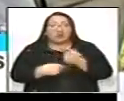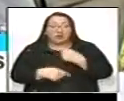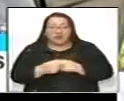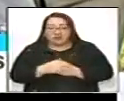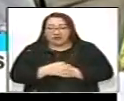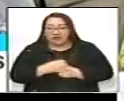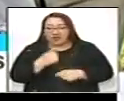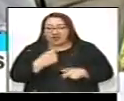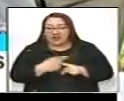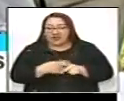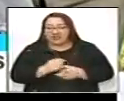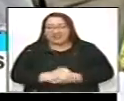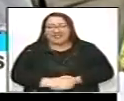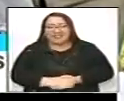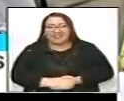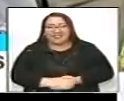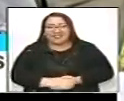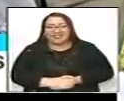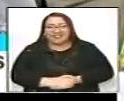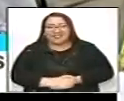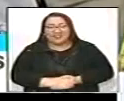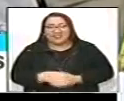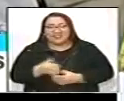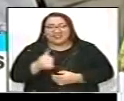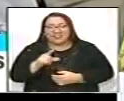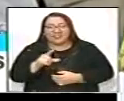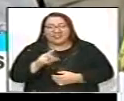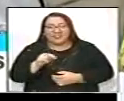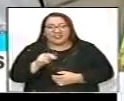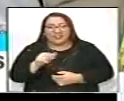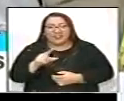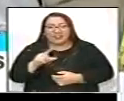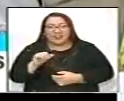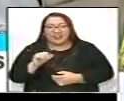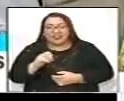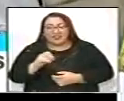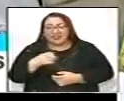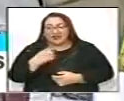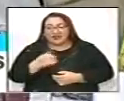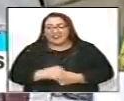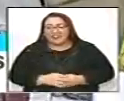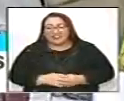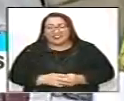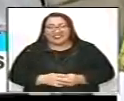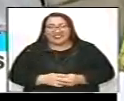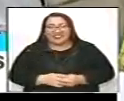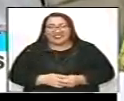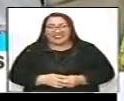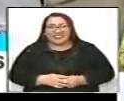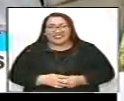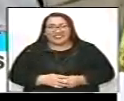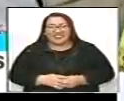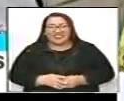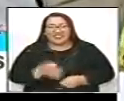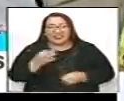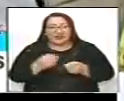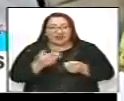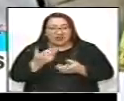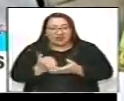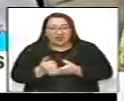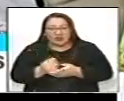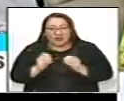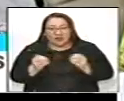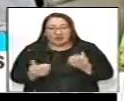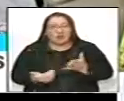como ex analit a escuchar a las próximas analíticas y analíticos, sea